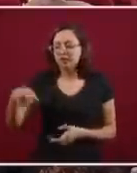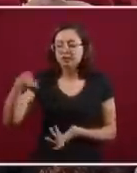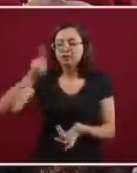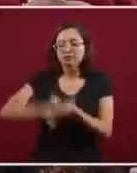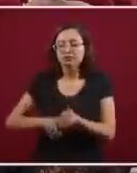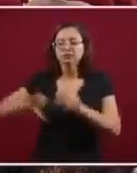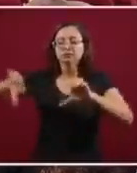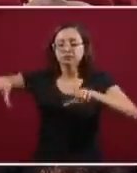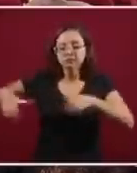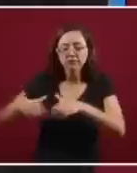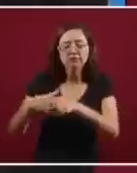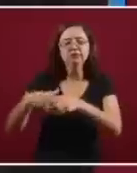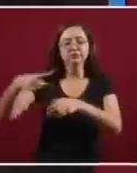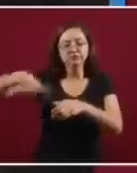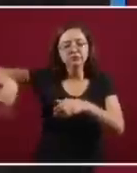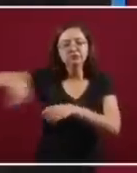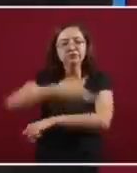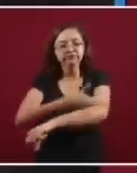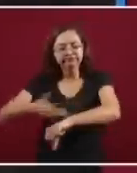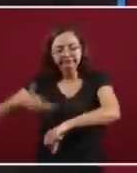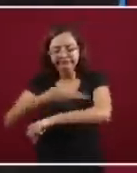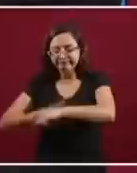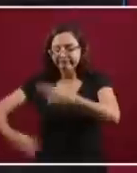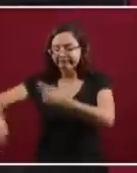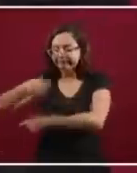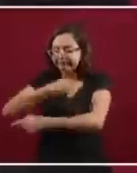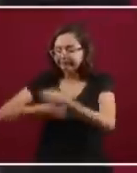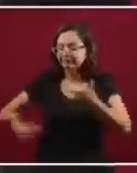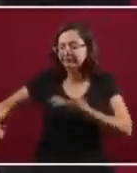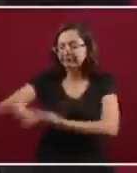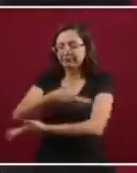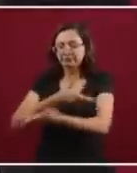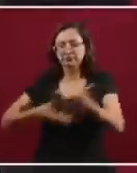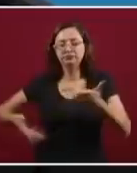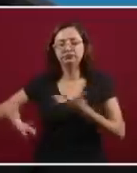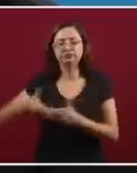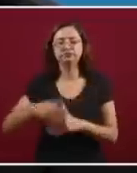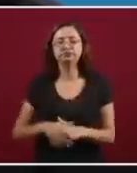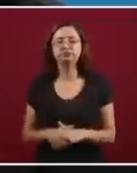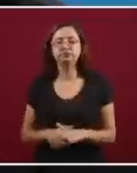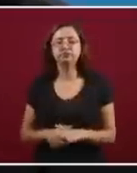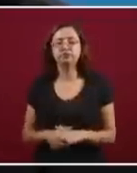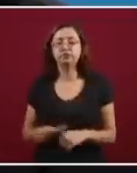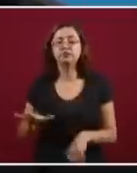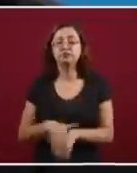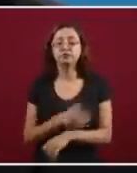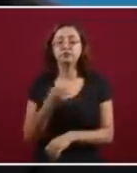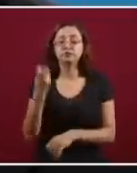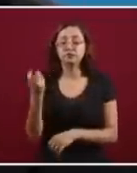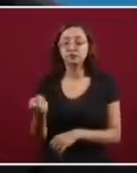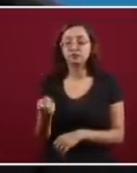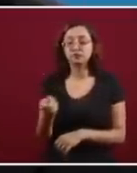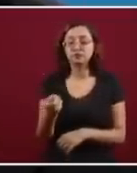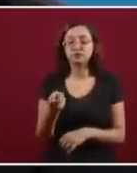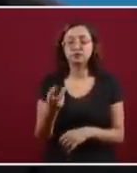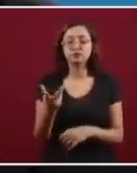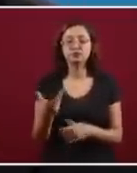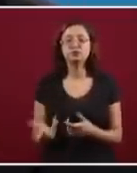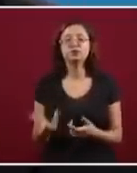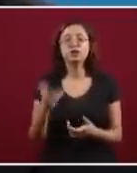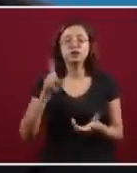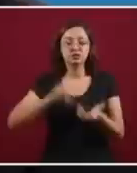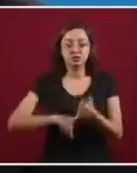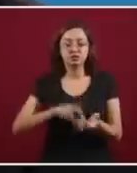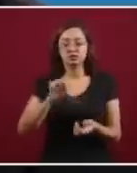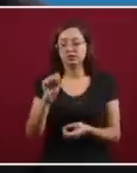autogestivo significativo para las distintas comunidades y por ello es que a través de la